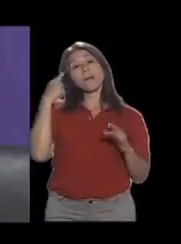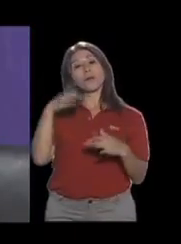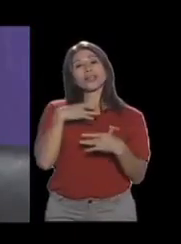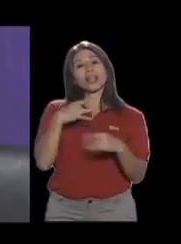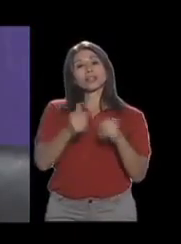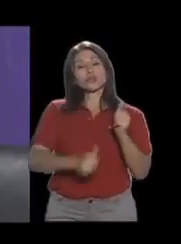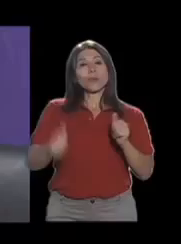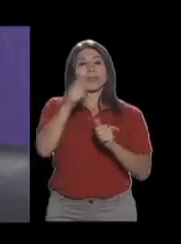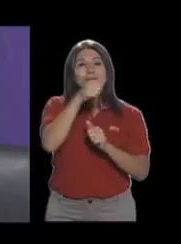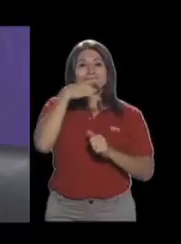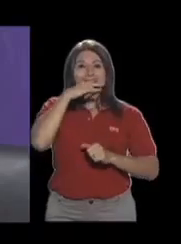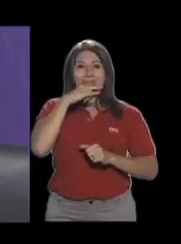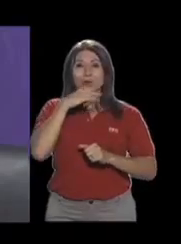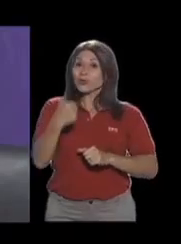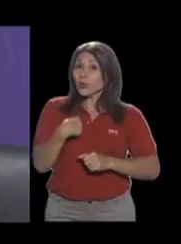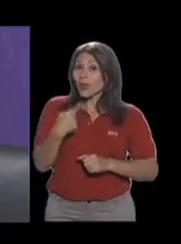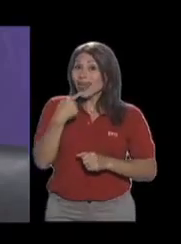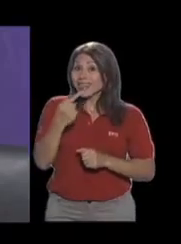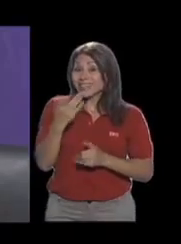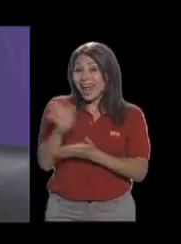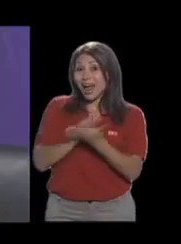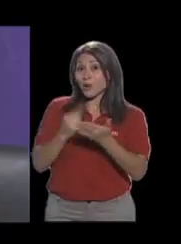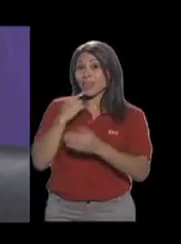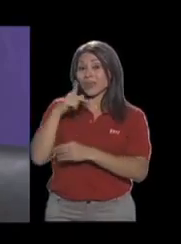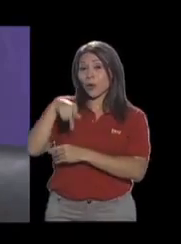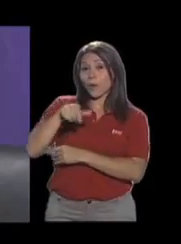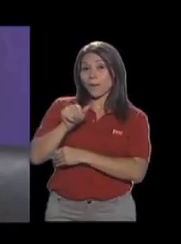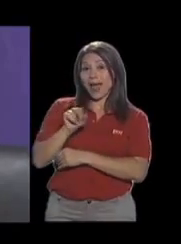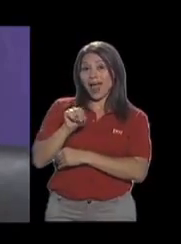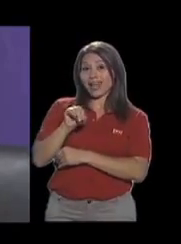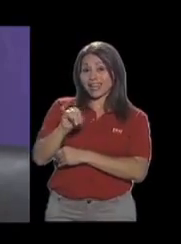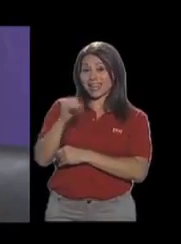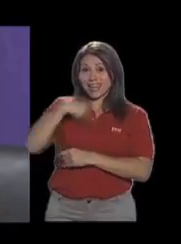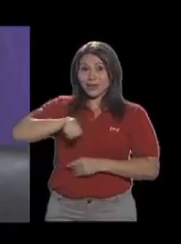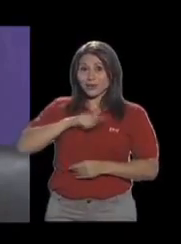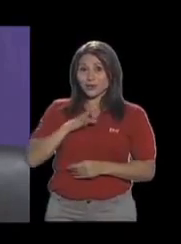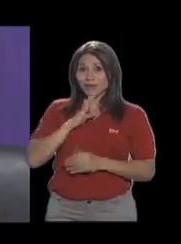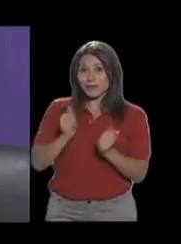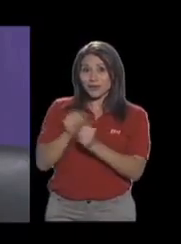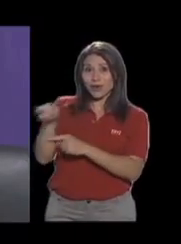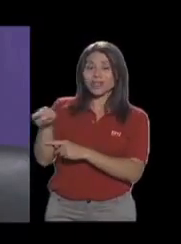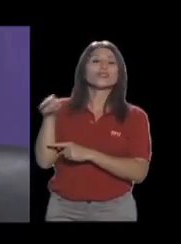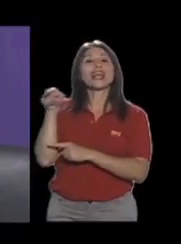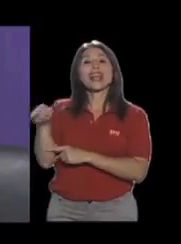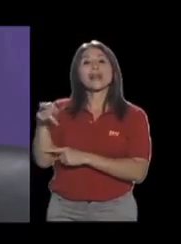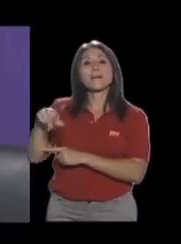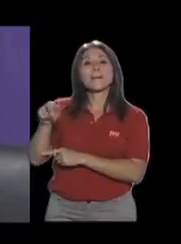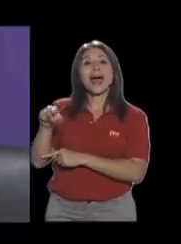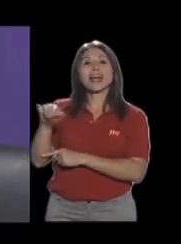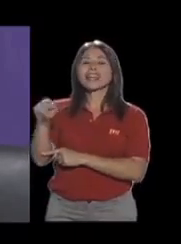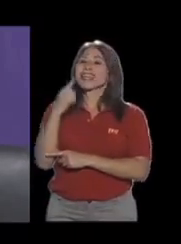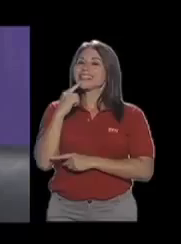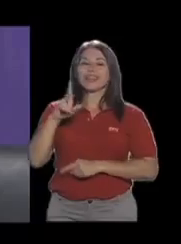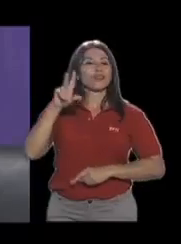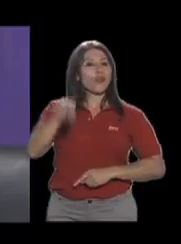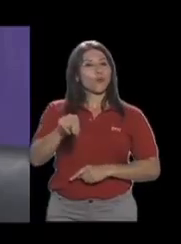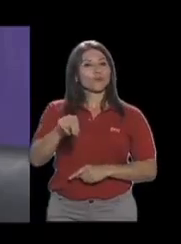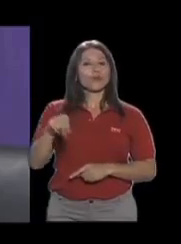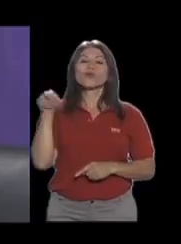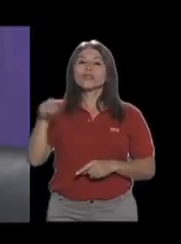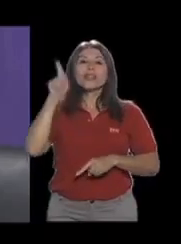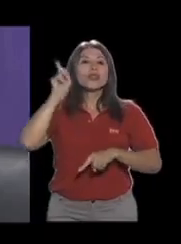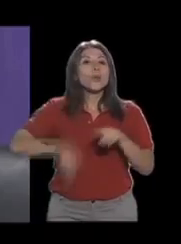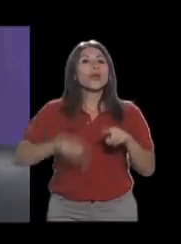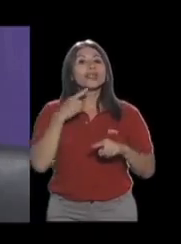del Patronato Nacional de la Infancia, una reunión que hemos mantenido con funcionarios, y es, no, usted no puede invocar el interés superior del niño